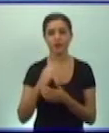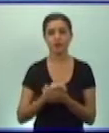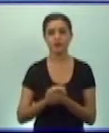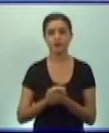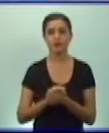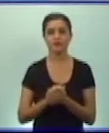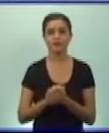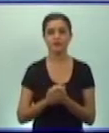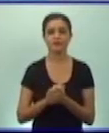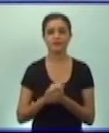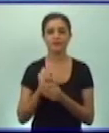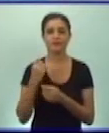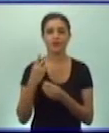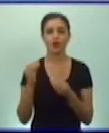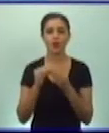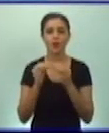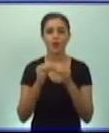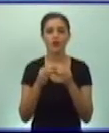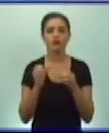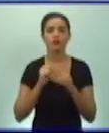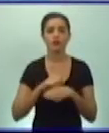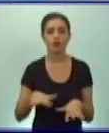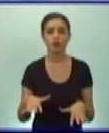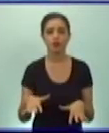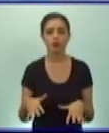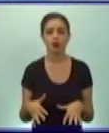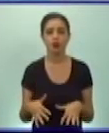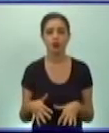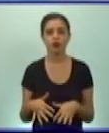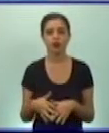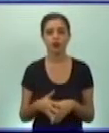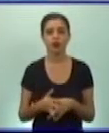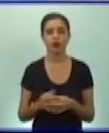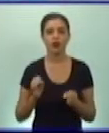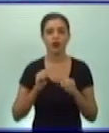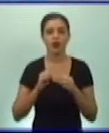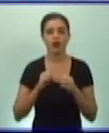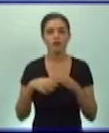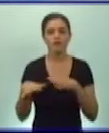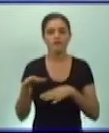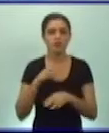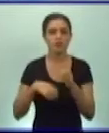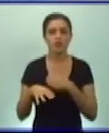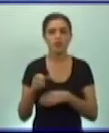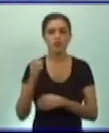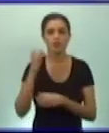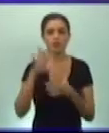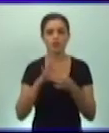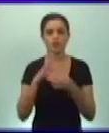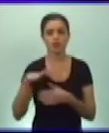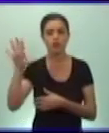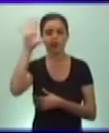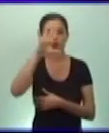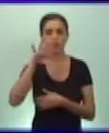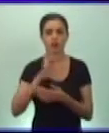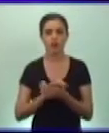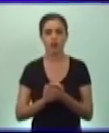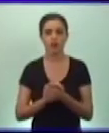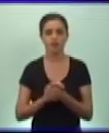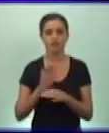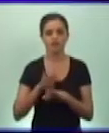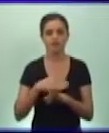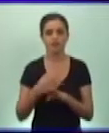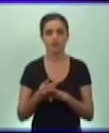relación de los componentes naturales es la situación geográfica. Entonces, después de haber